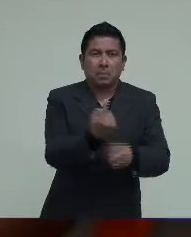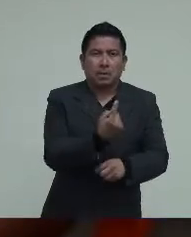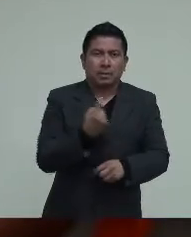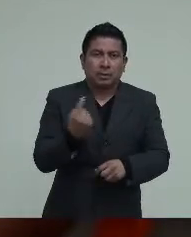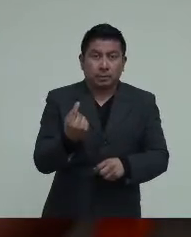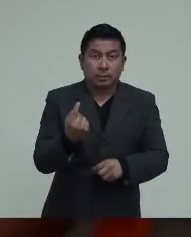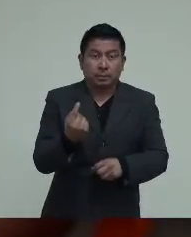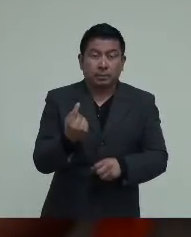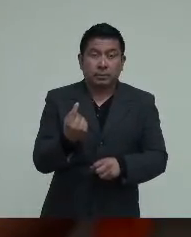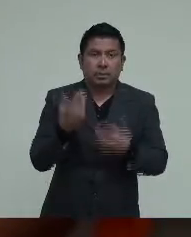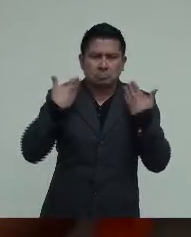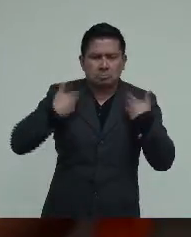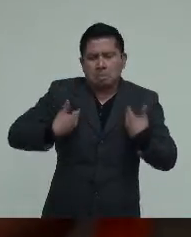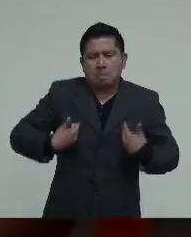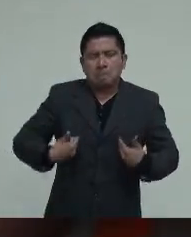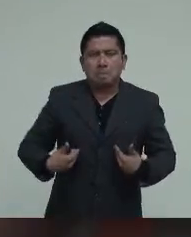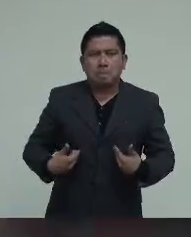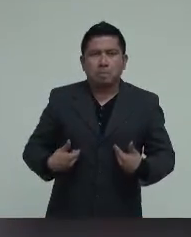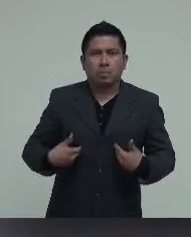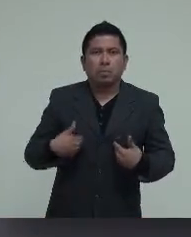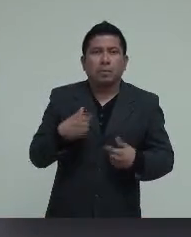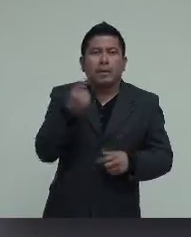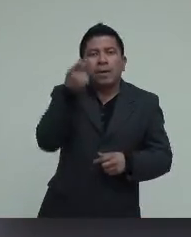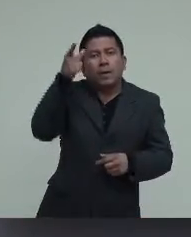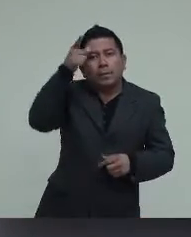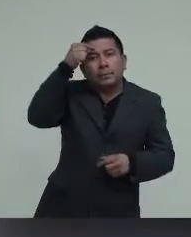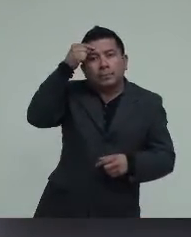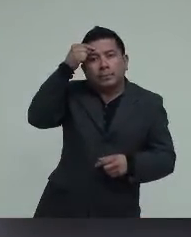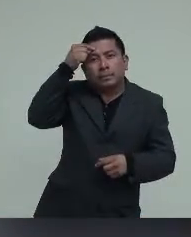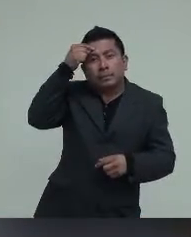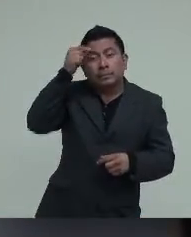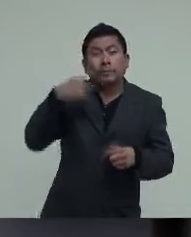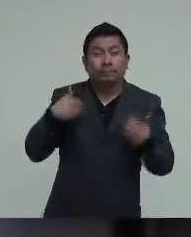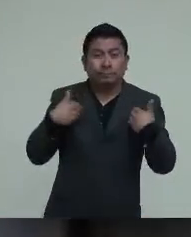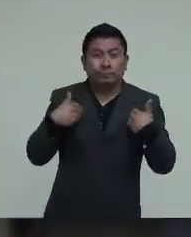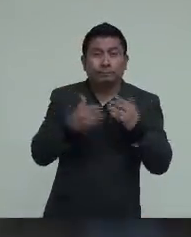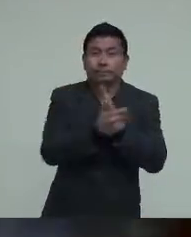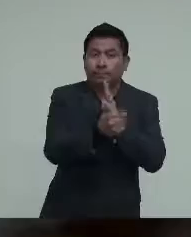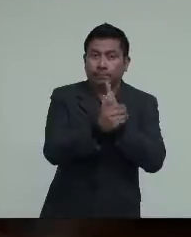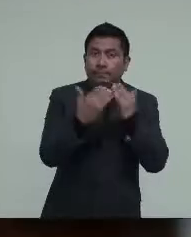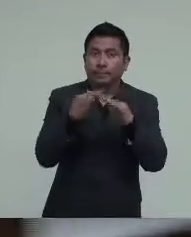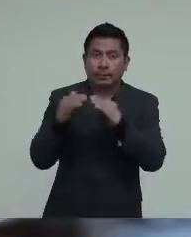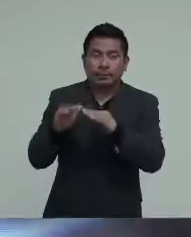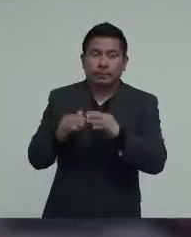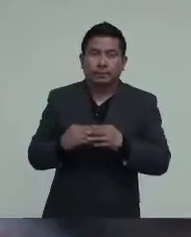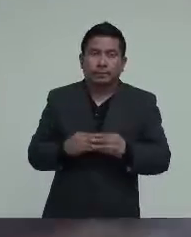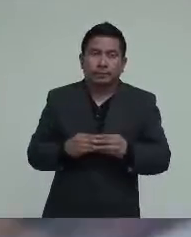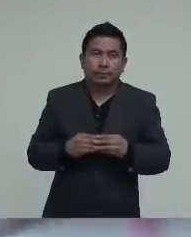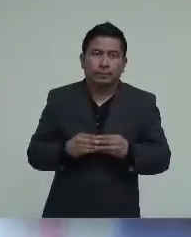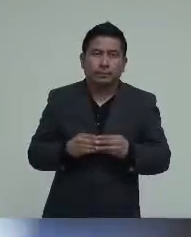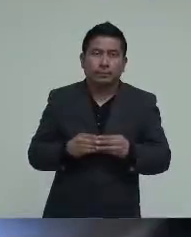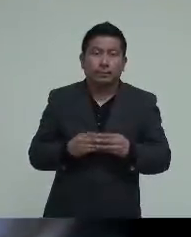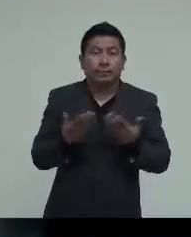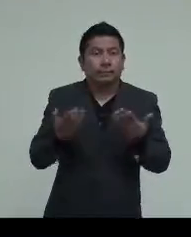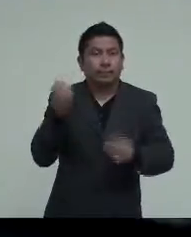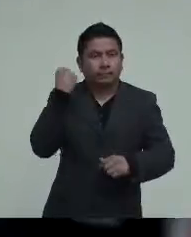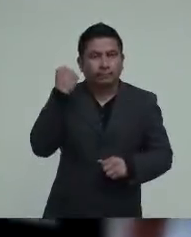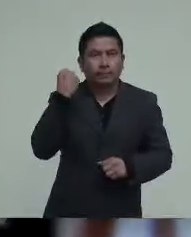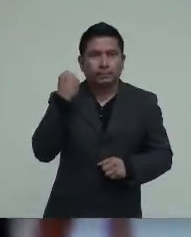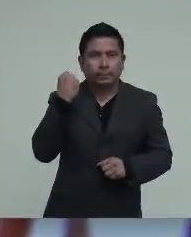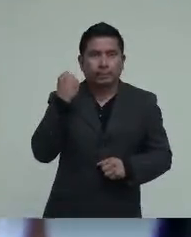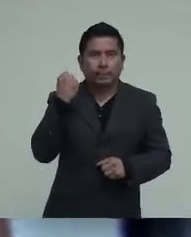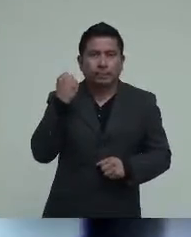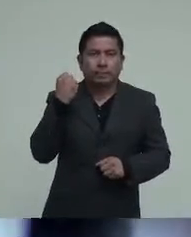muchas personas, aunque estén bien físicamente, intelectualmente, tenemos habilidades diferentes. Entonces,